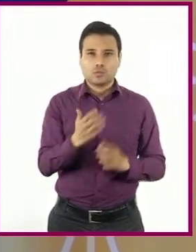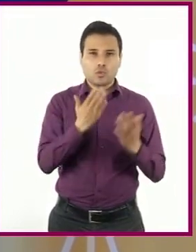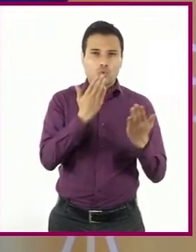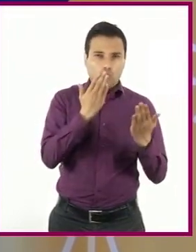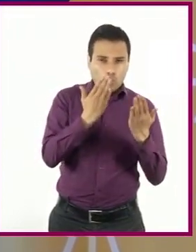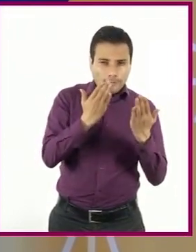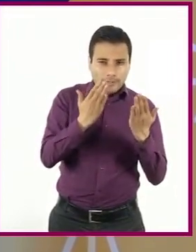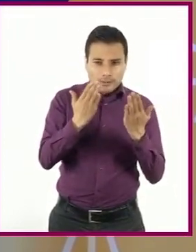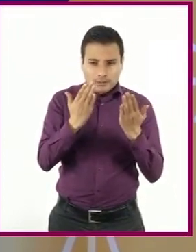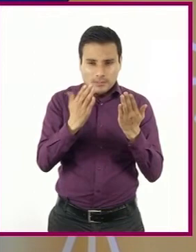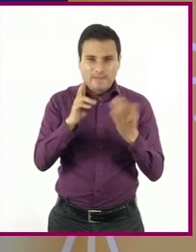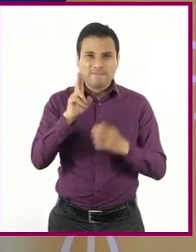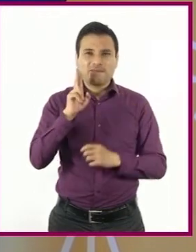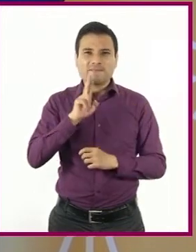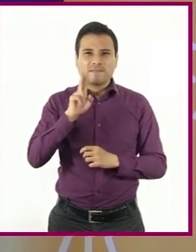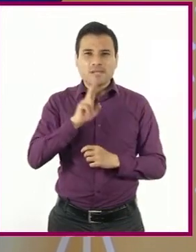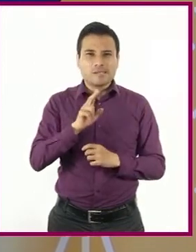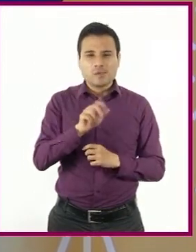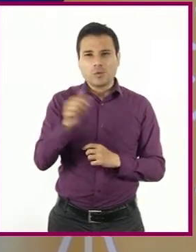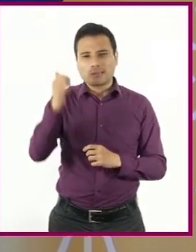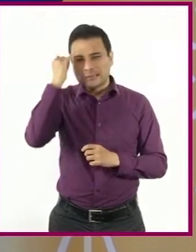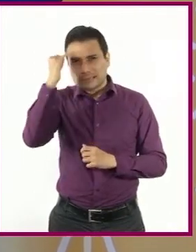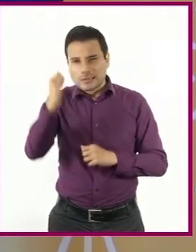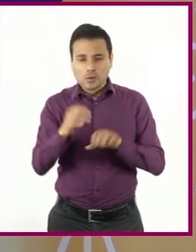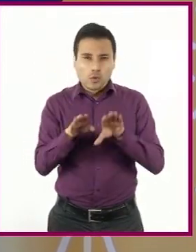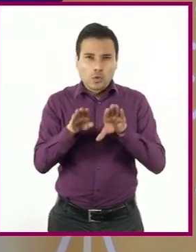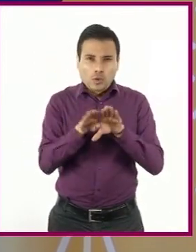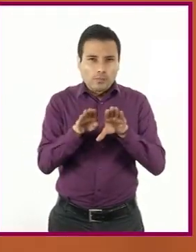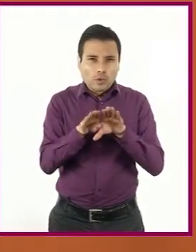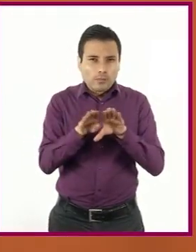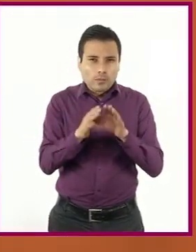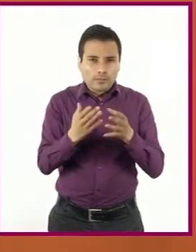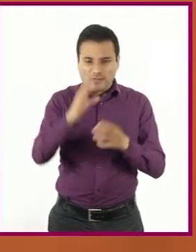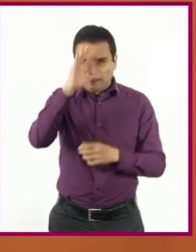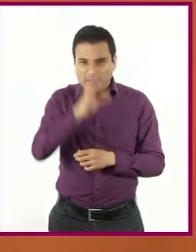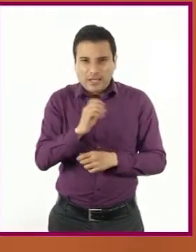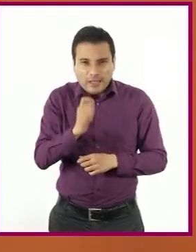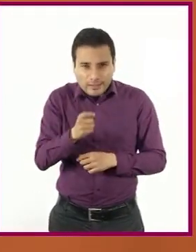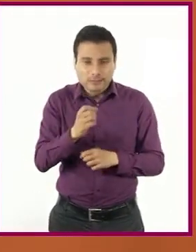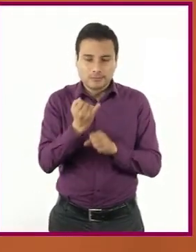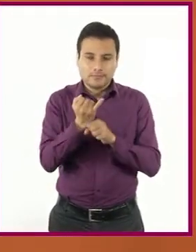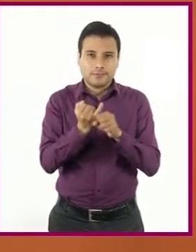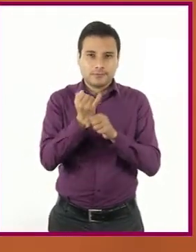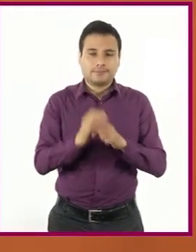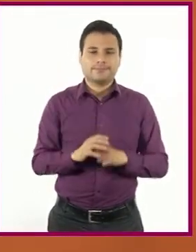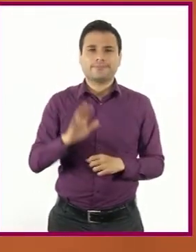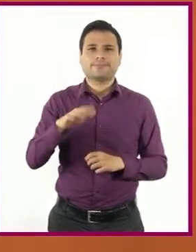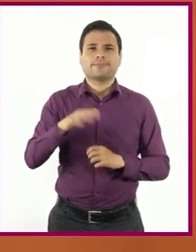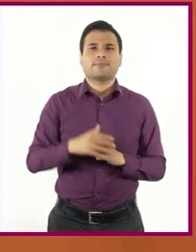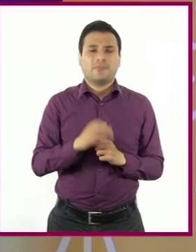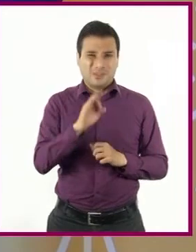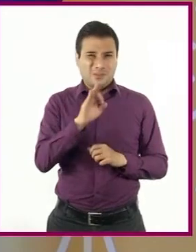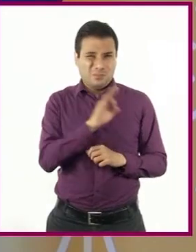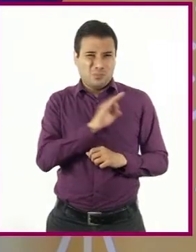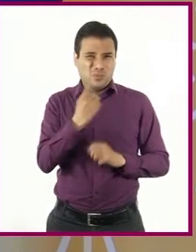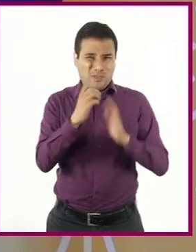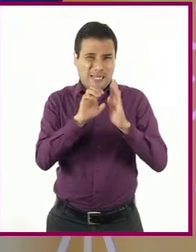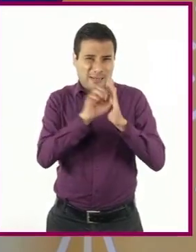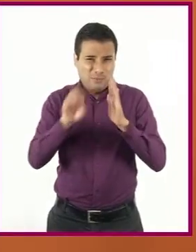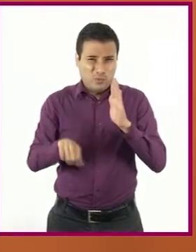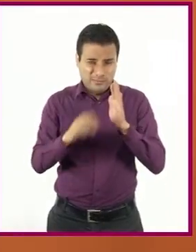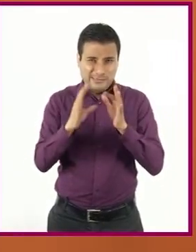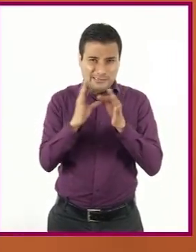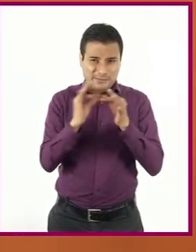explicaciones alternativas que permitan dar cuenta de lo que ha fallado. Maestra Anel, ¿nos puede dar un ejemplo más sobre